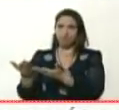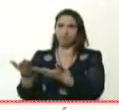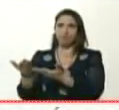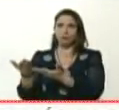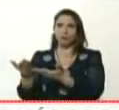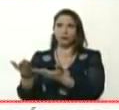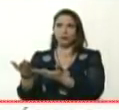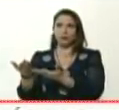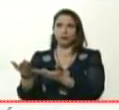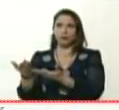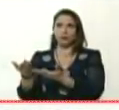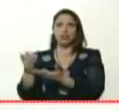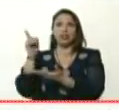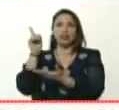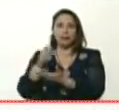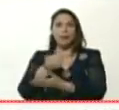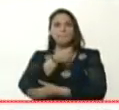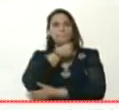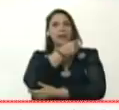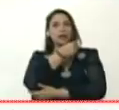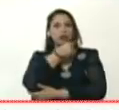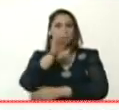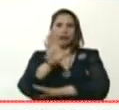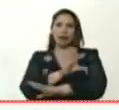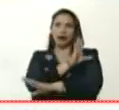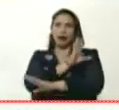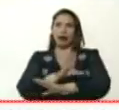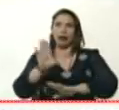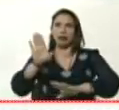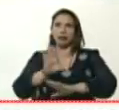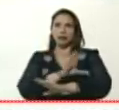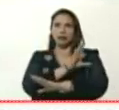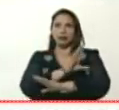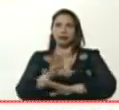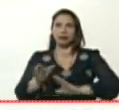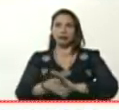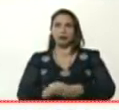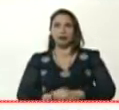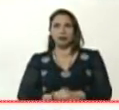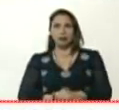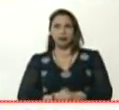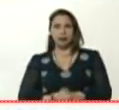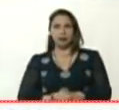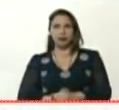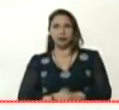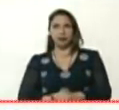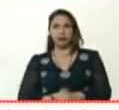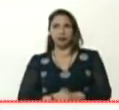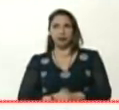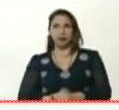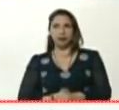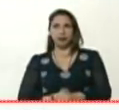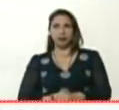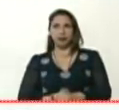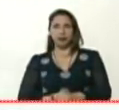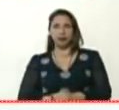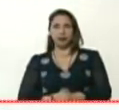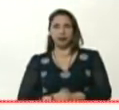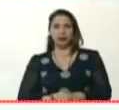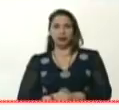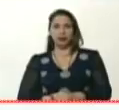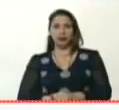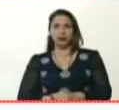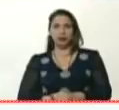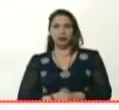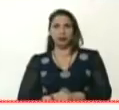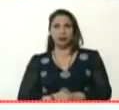Y a los periodistas una canción. Y a las periodistas una canción que se llama El Necio, de Silvio Rodríguez.